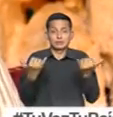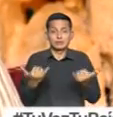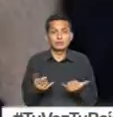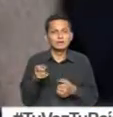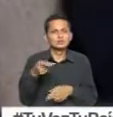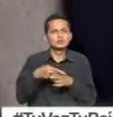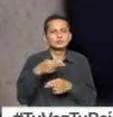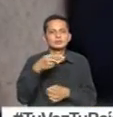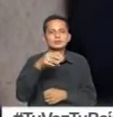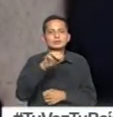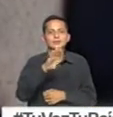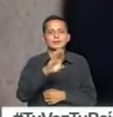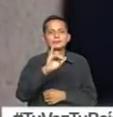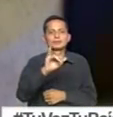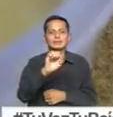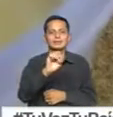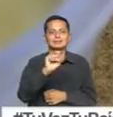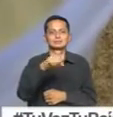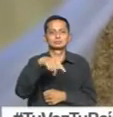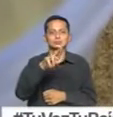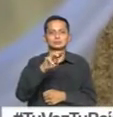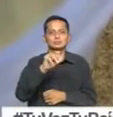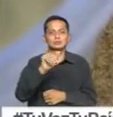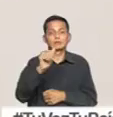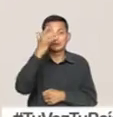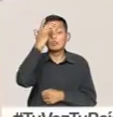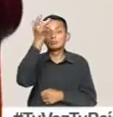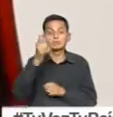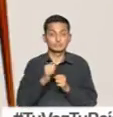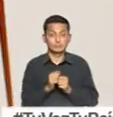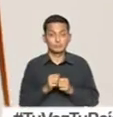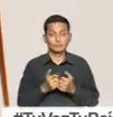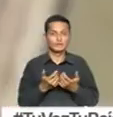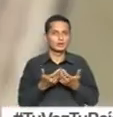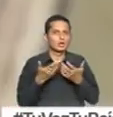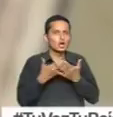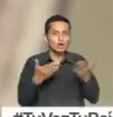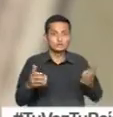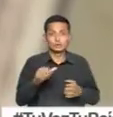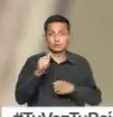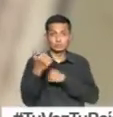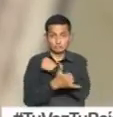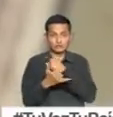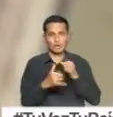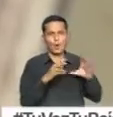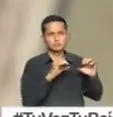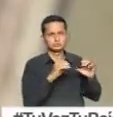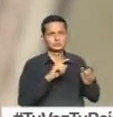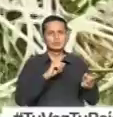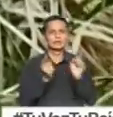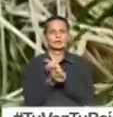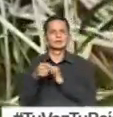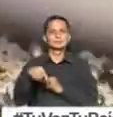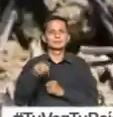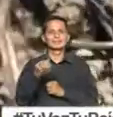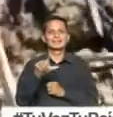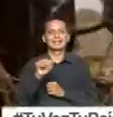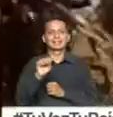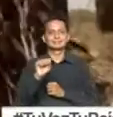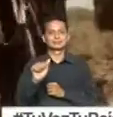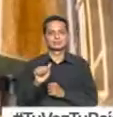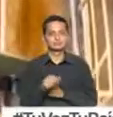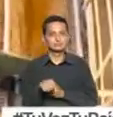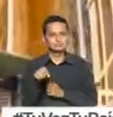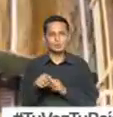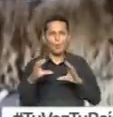la bioespuma, ya que utilizamos para reemplazar materia prima importada, utilizamos lo que es la melaza. Este material parecido a